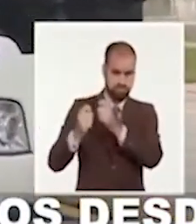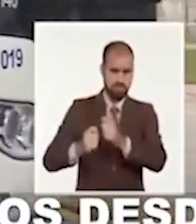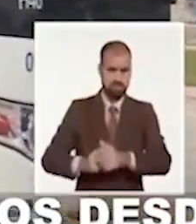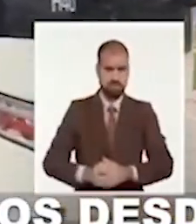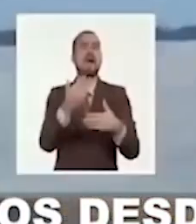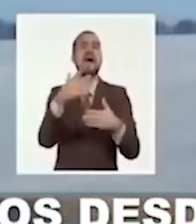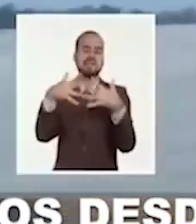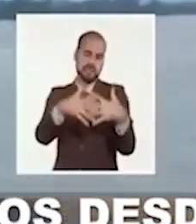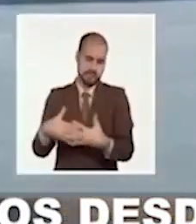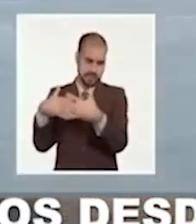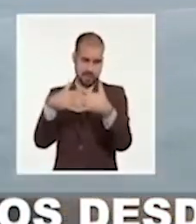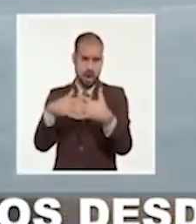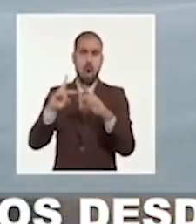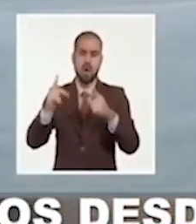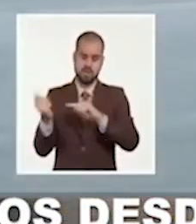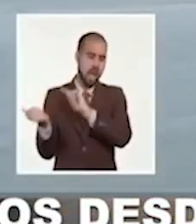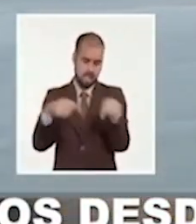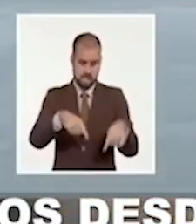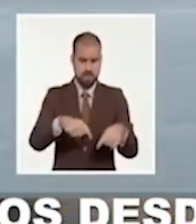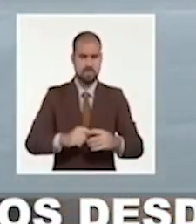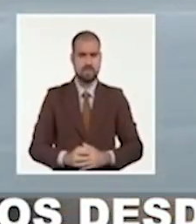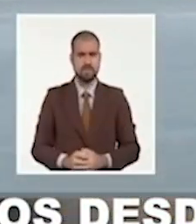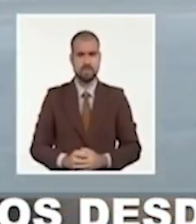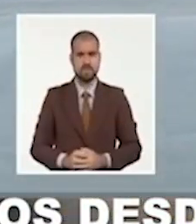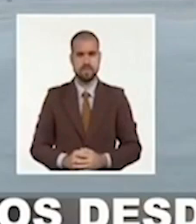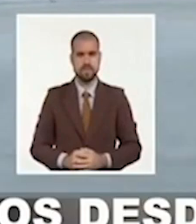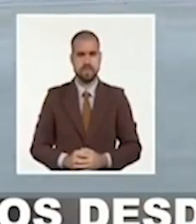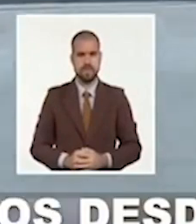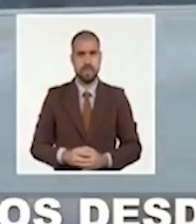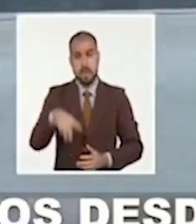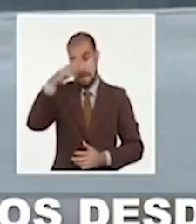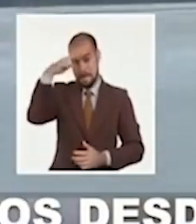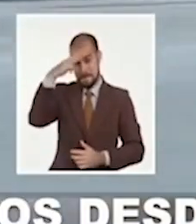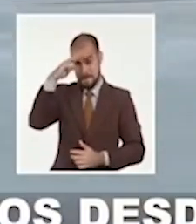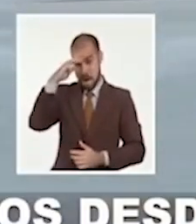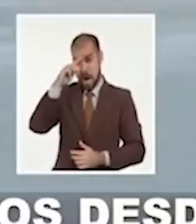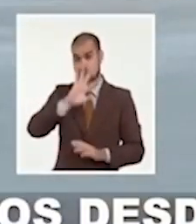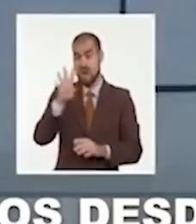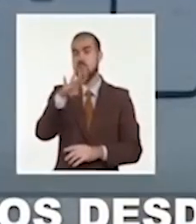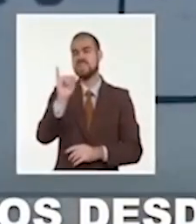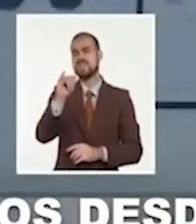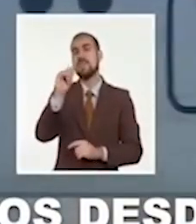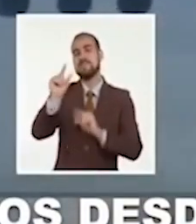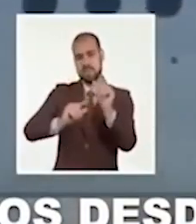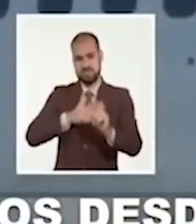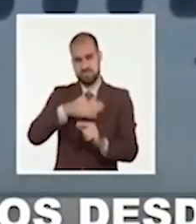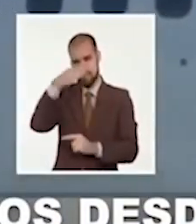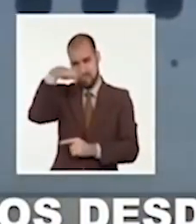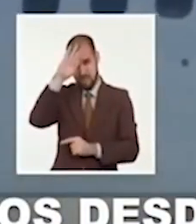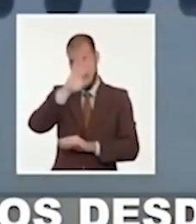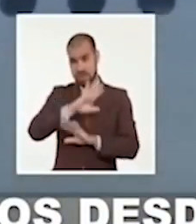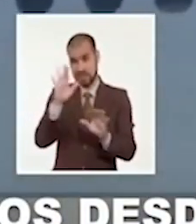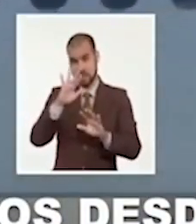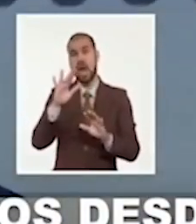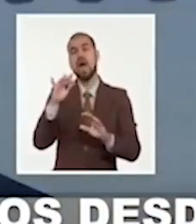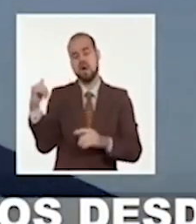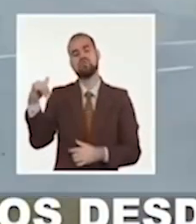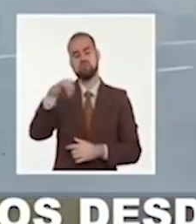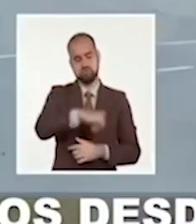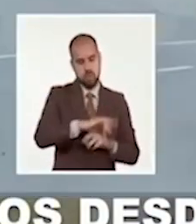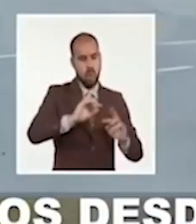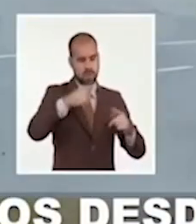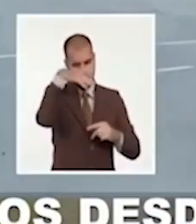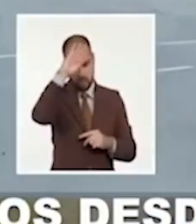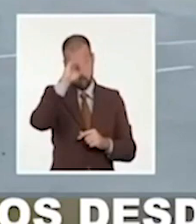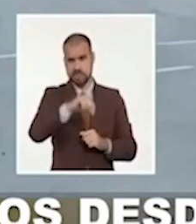el territorio mexicano. En lo que llevamos en los poco más de 2 meses y 14 días de este año, un total de